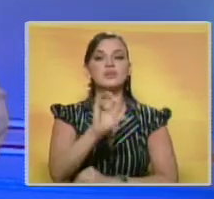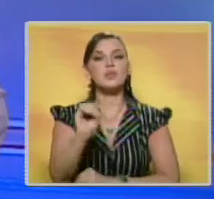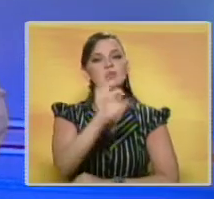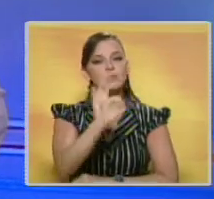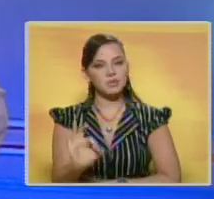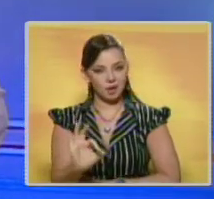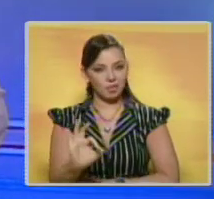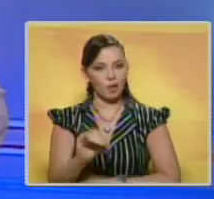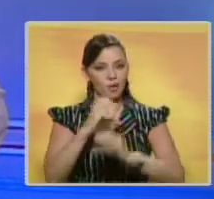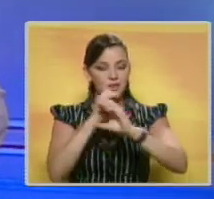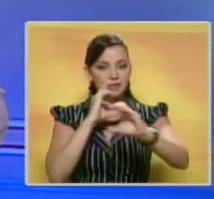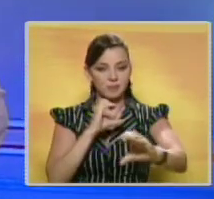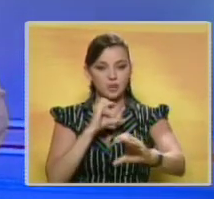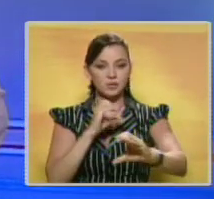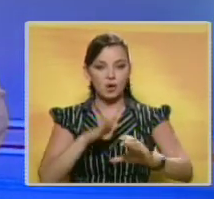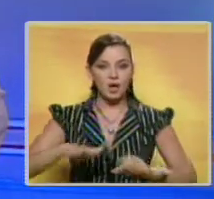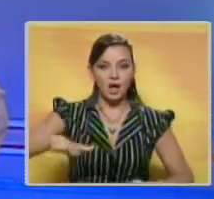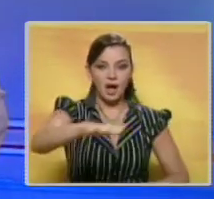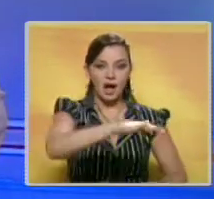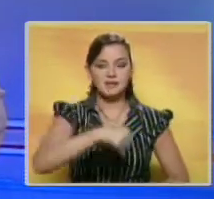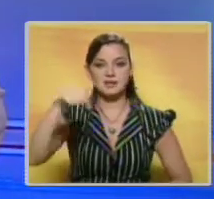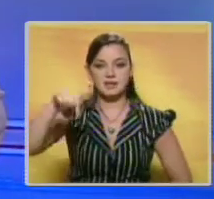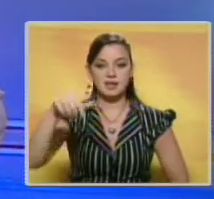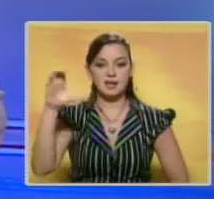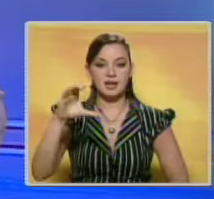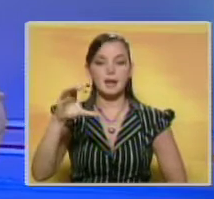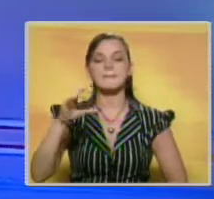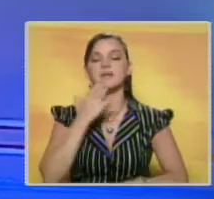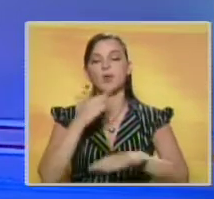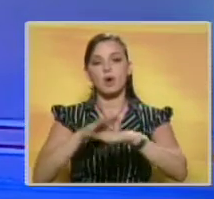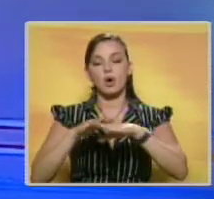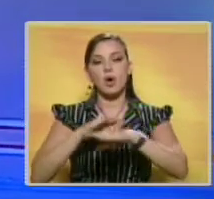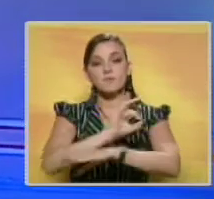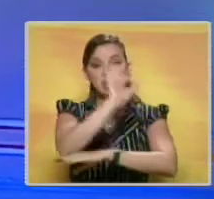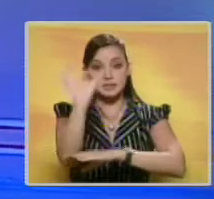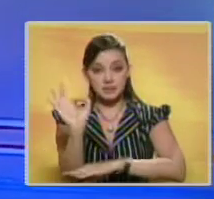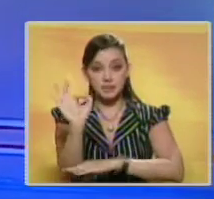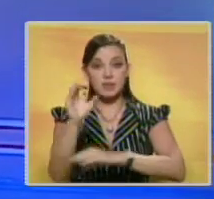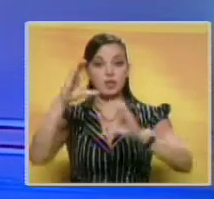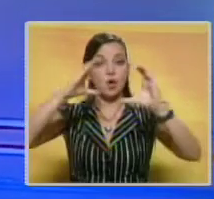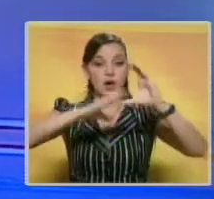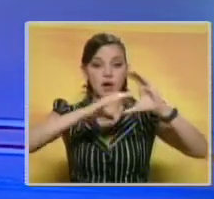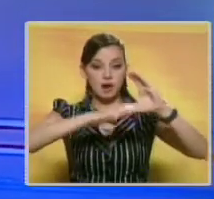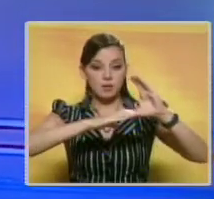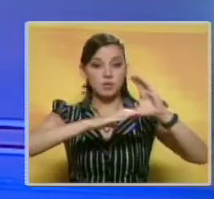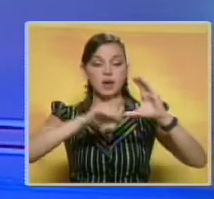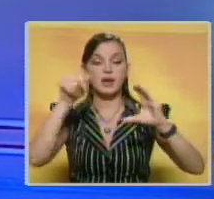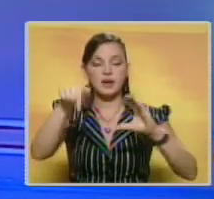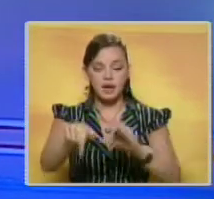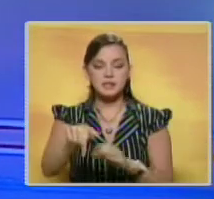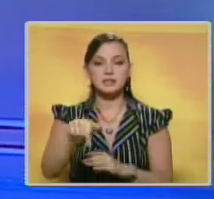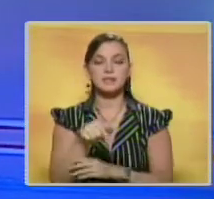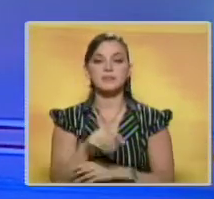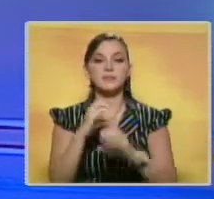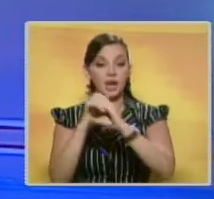en la tarifa de transporte público urbano en la zona metropolitana Barquisimeto, Cabudare. Nora Farías, presidenta de la Autoridad Metropolitana de Tránsito, explicó